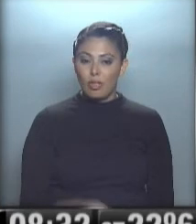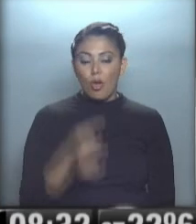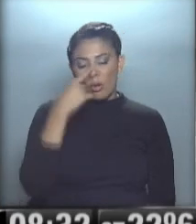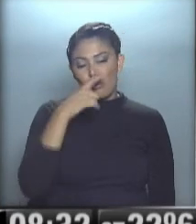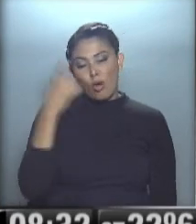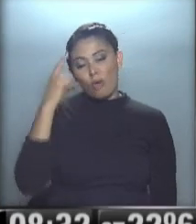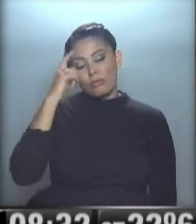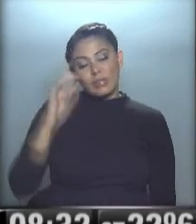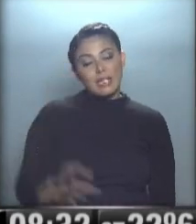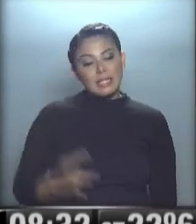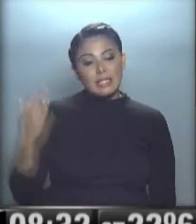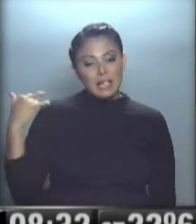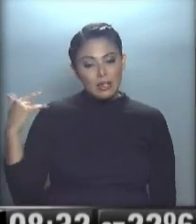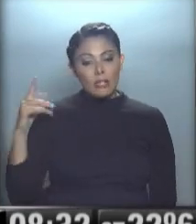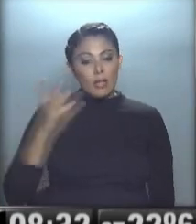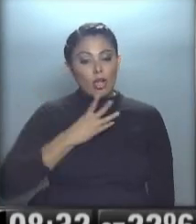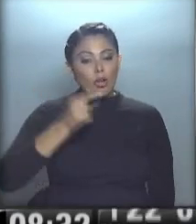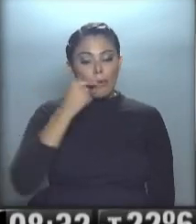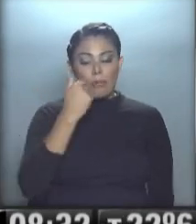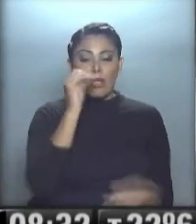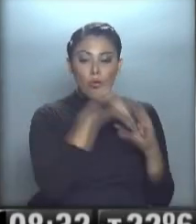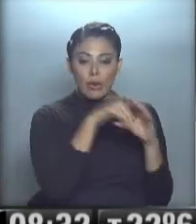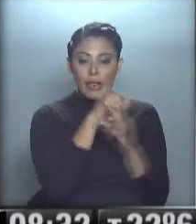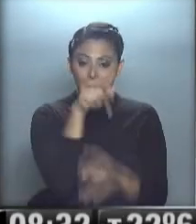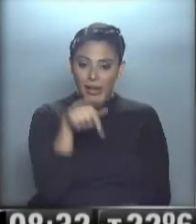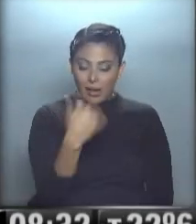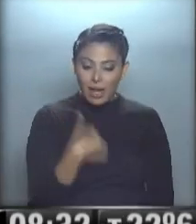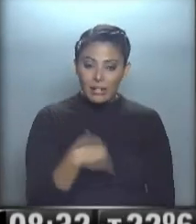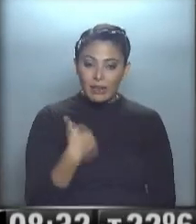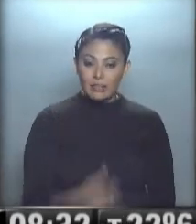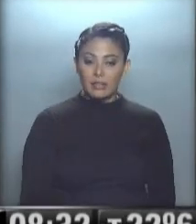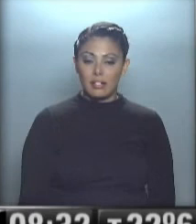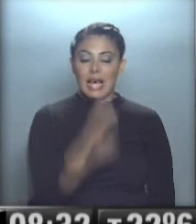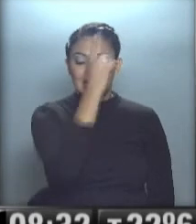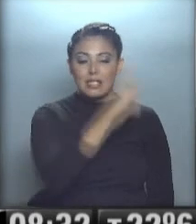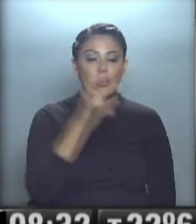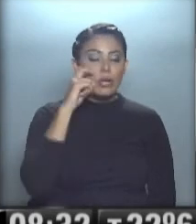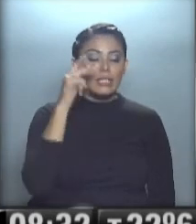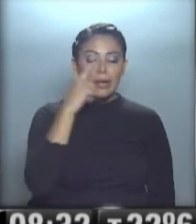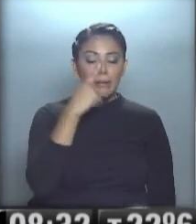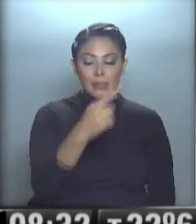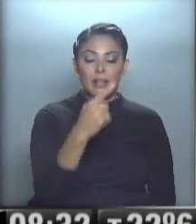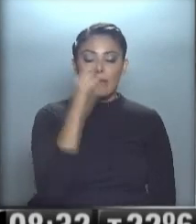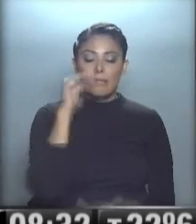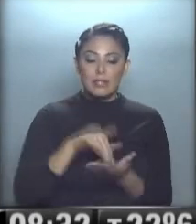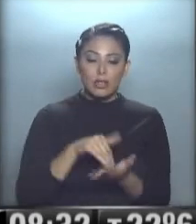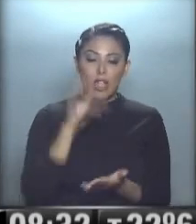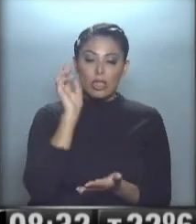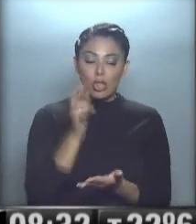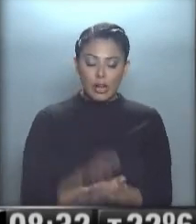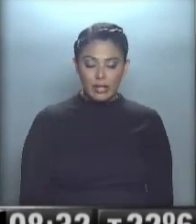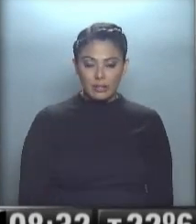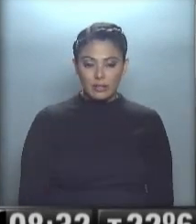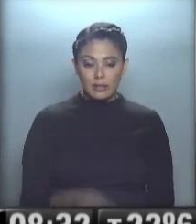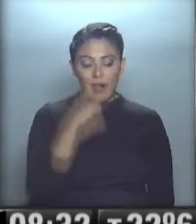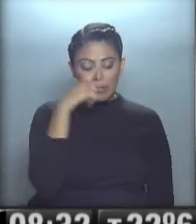10 años ha habido adquisición para atesoramiento en la República Argentina por 143 mil millones de dólares. Y en definitiva